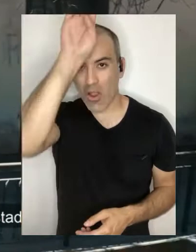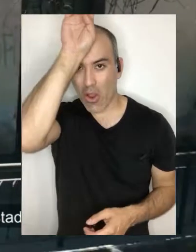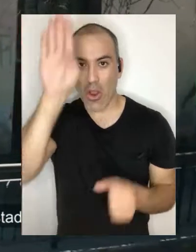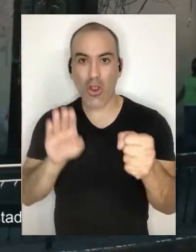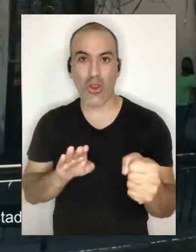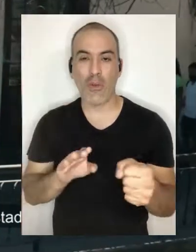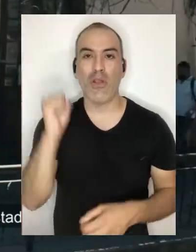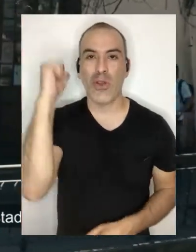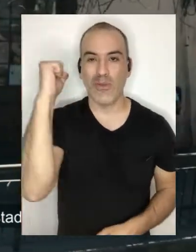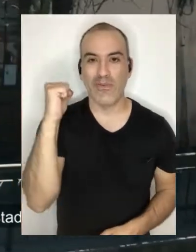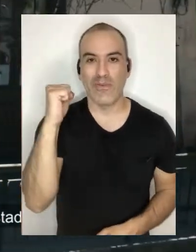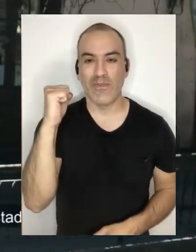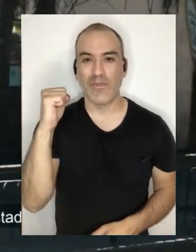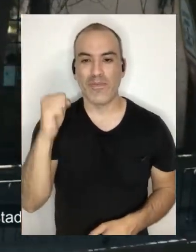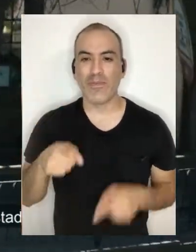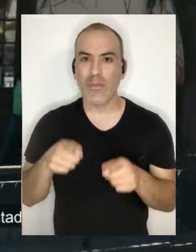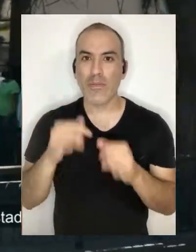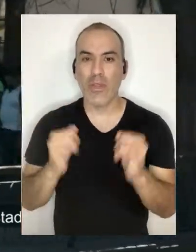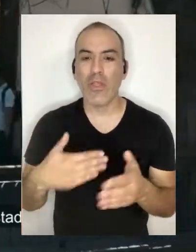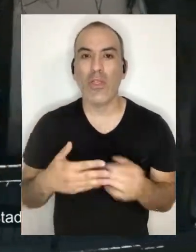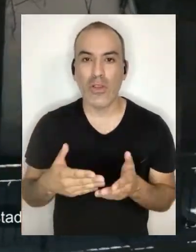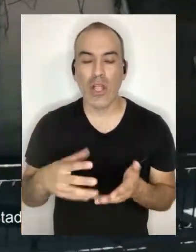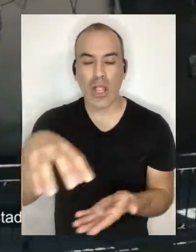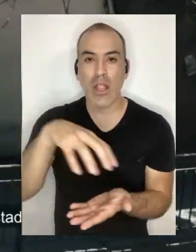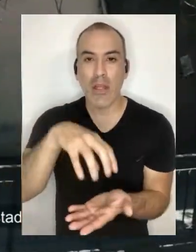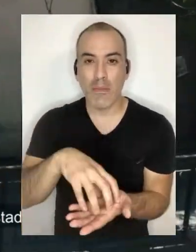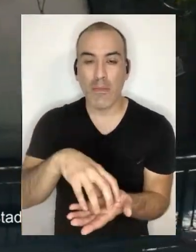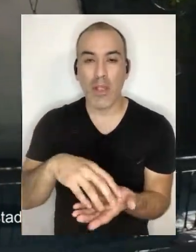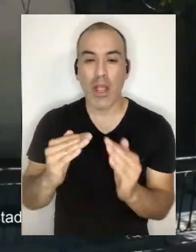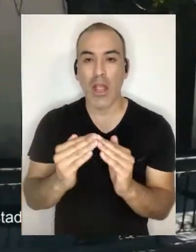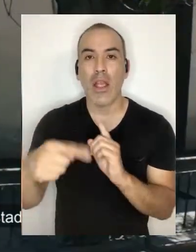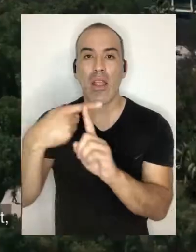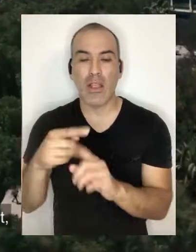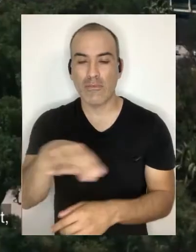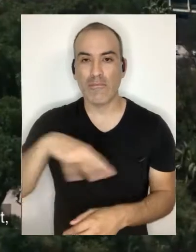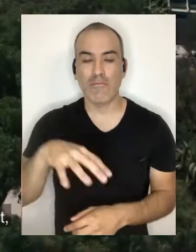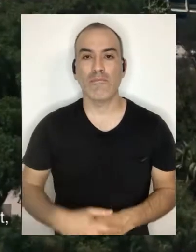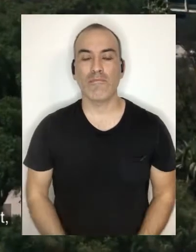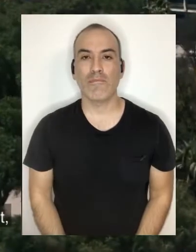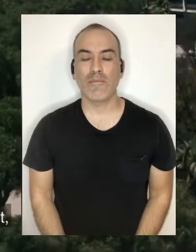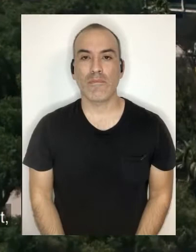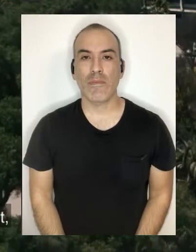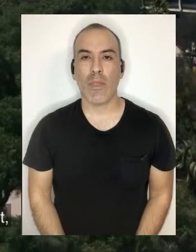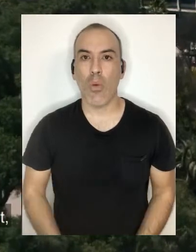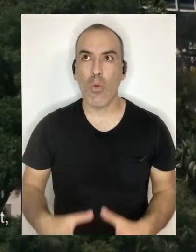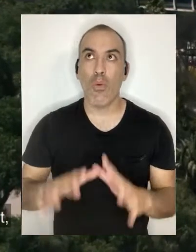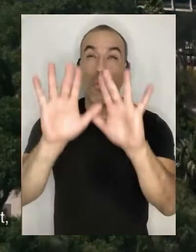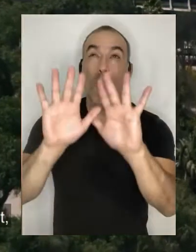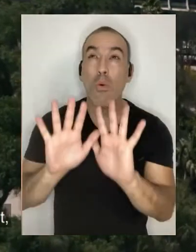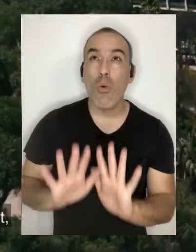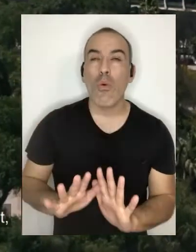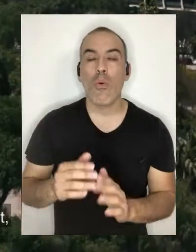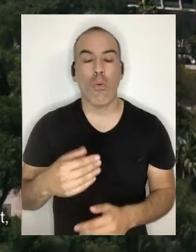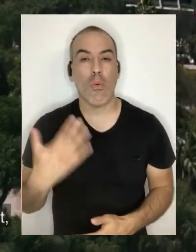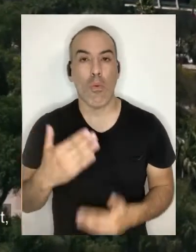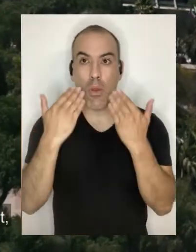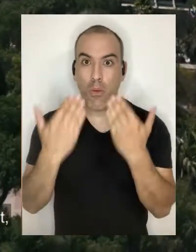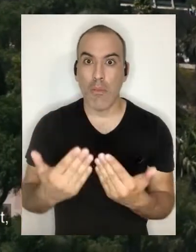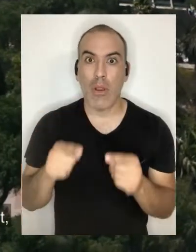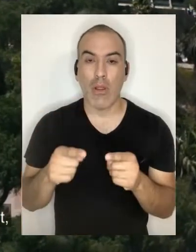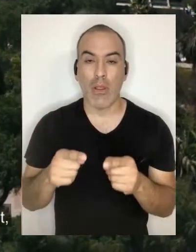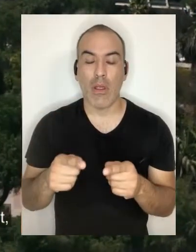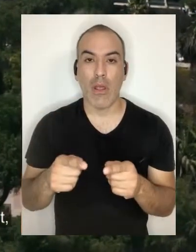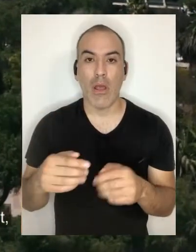Copiapó, físicamente ubicado a ambos costados de la iglesia. Imponente desde su privilegiada